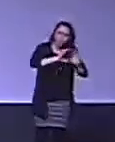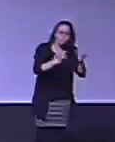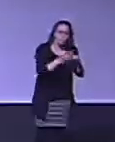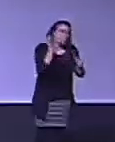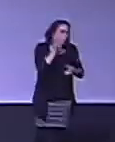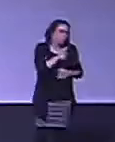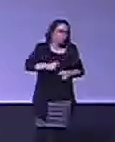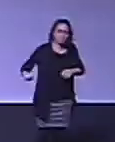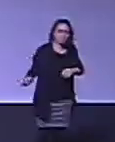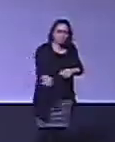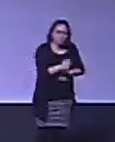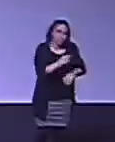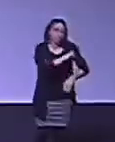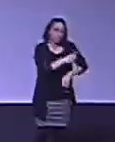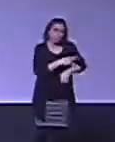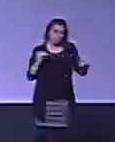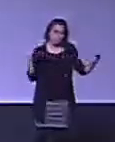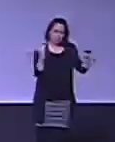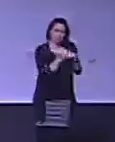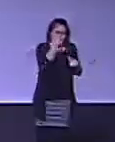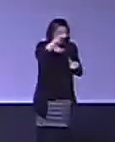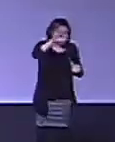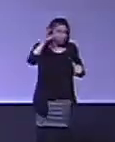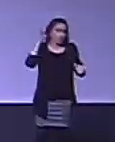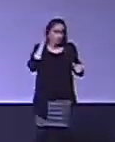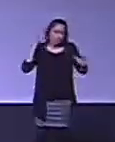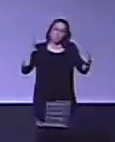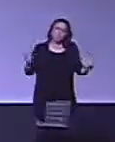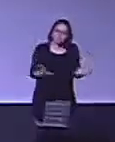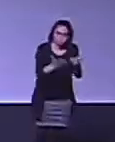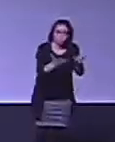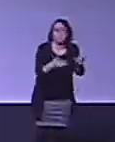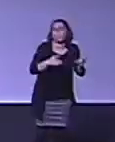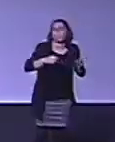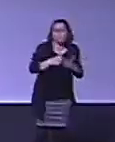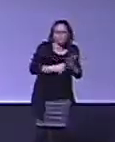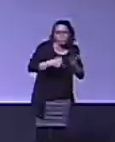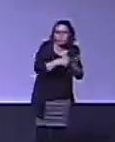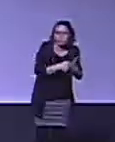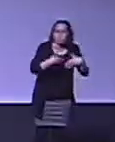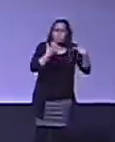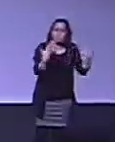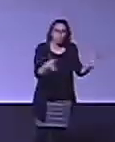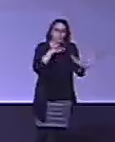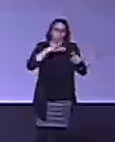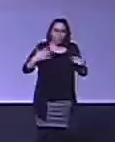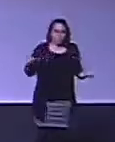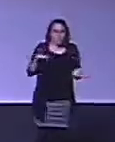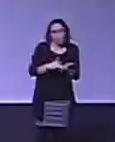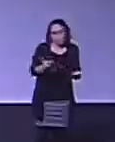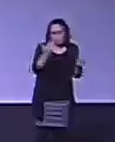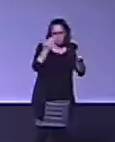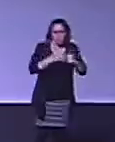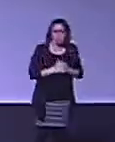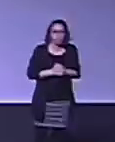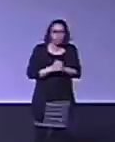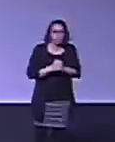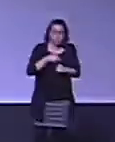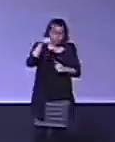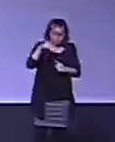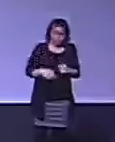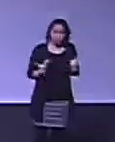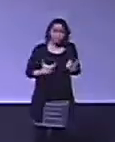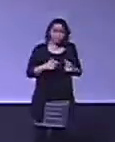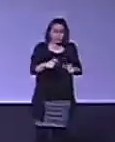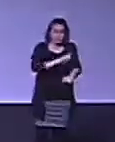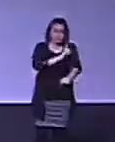deporte y, por ello, son merecedoras de este reconocimiento aquí, en su casa. Hoy, desde el Departamento de Cultura y